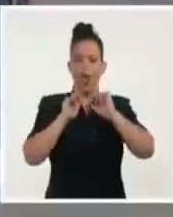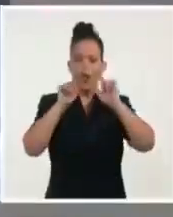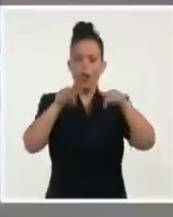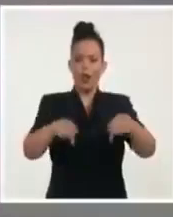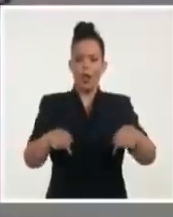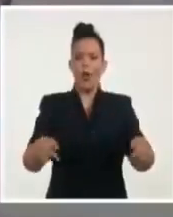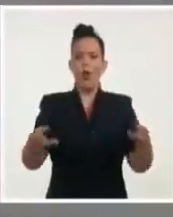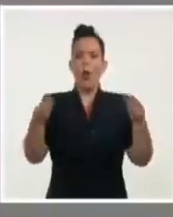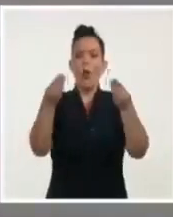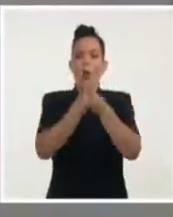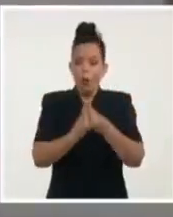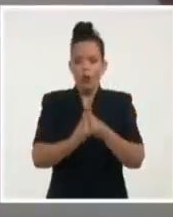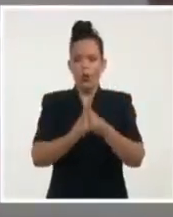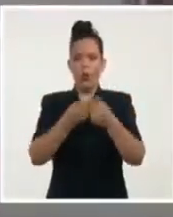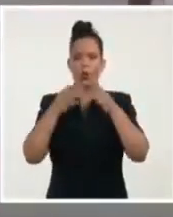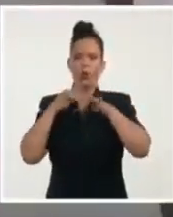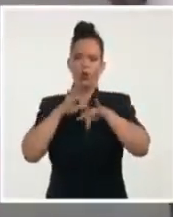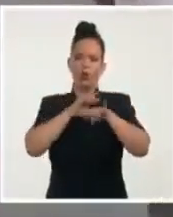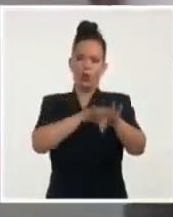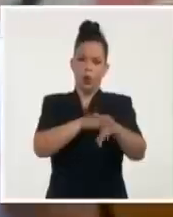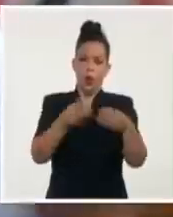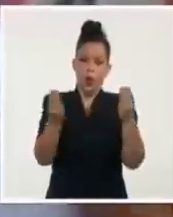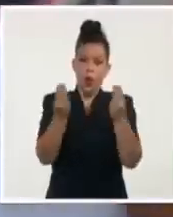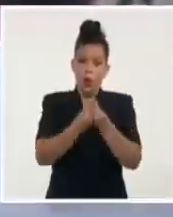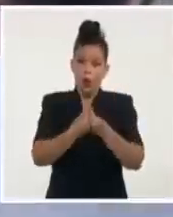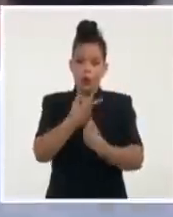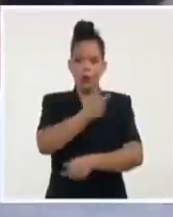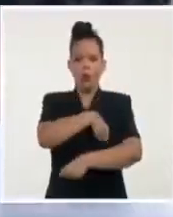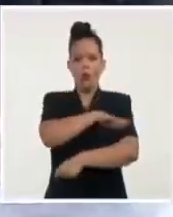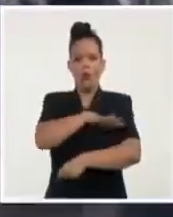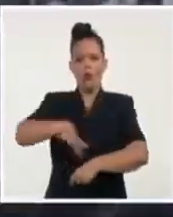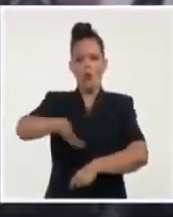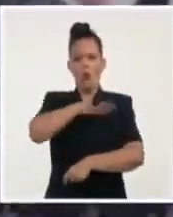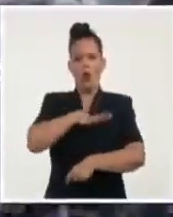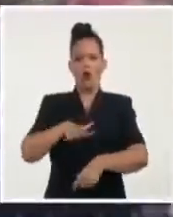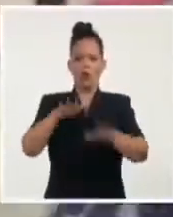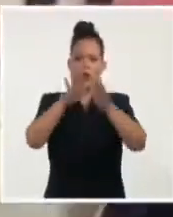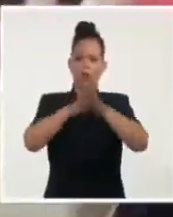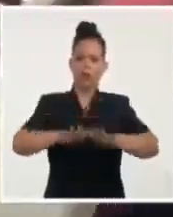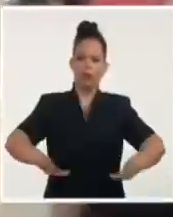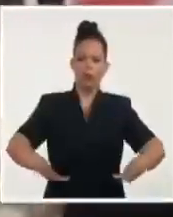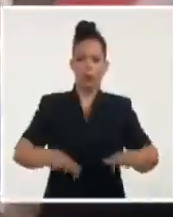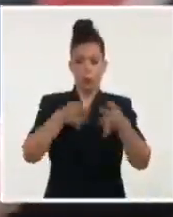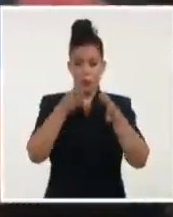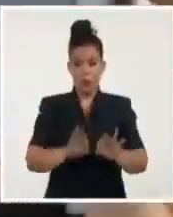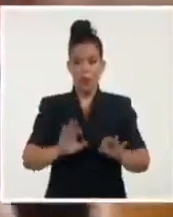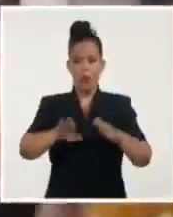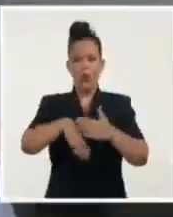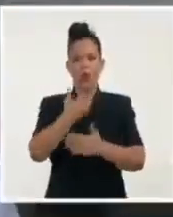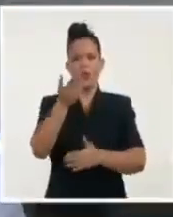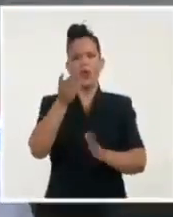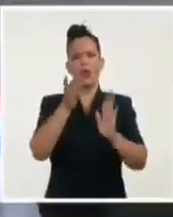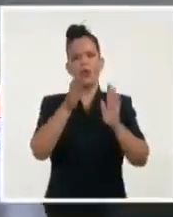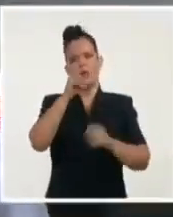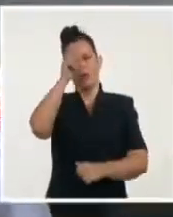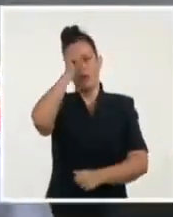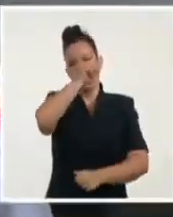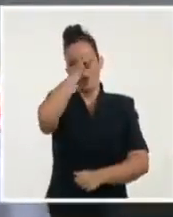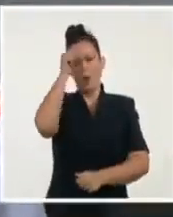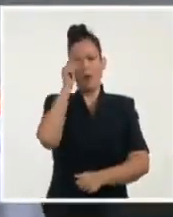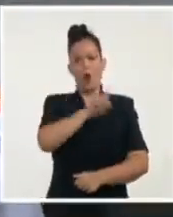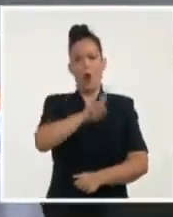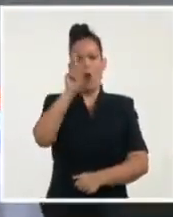valentía en el enfrentamiento a los disturbios y desórdenes generados en el país el pasado 11 de julio. Bueno, el domingo estaba con mi